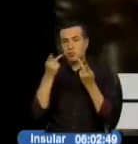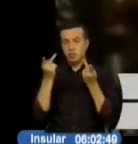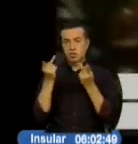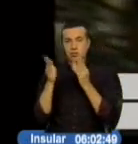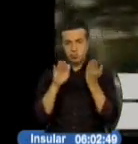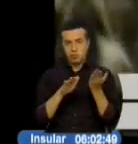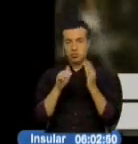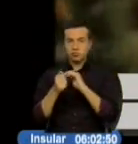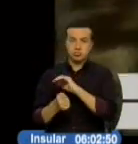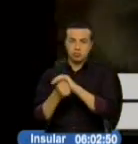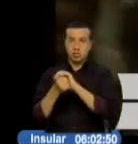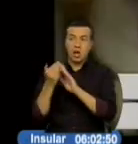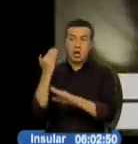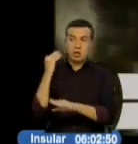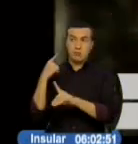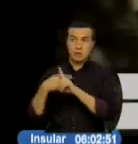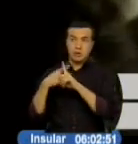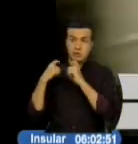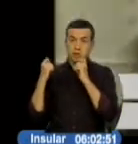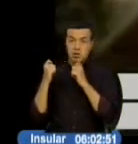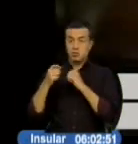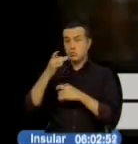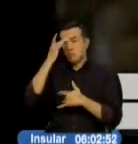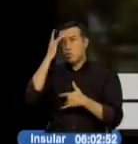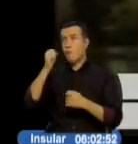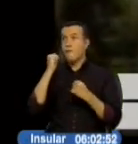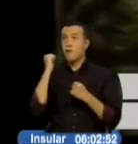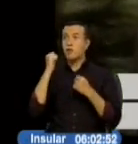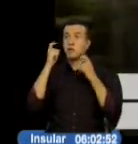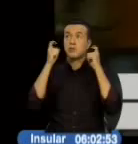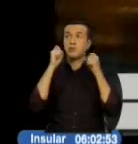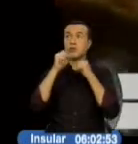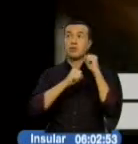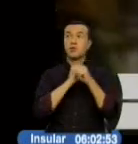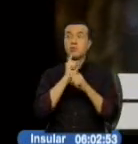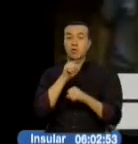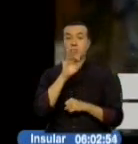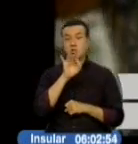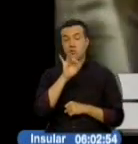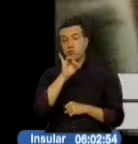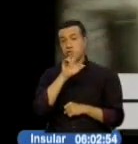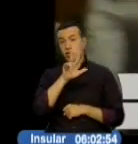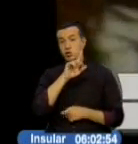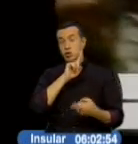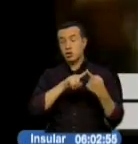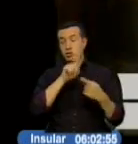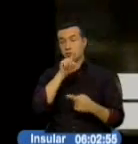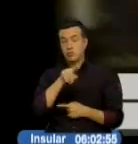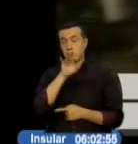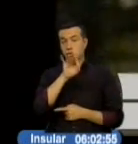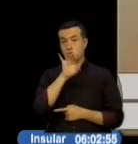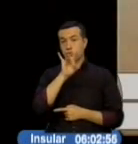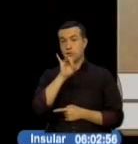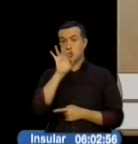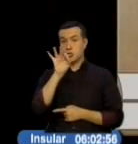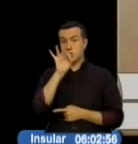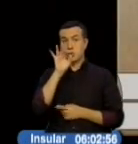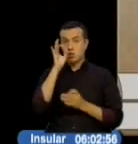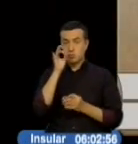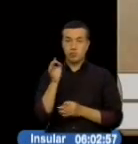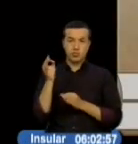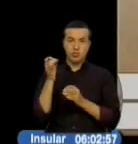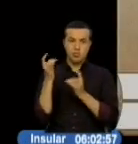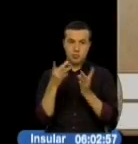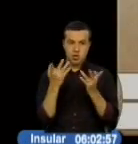recluido en estado crítico desde el pasado mes de marzo. Noriega gobernó entre 1983 y 1989 hasta ser derrocado. Pasó